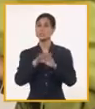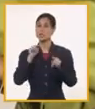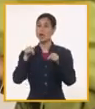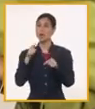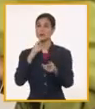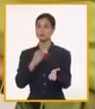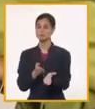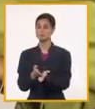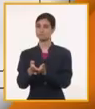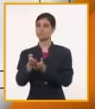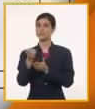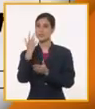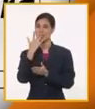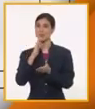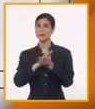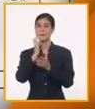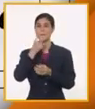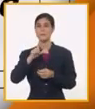el comandante Machado.